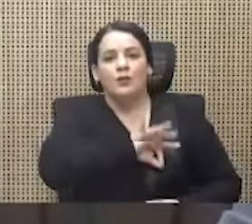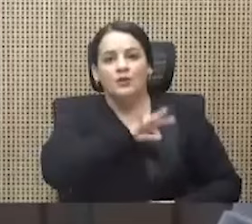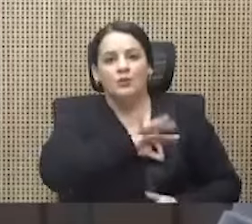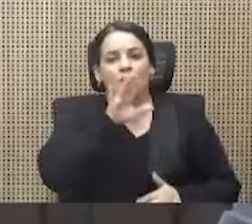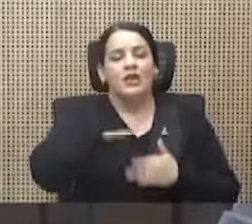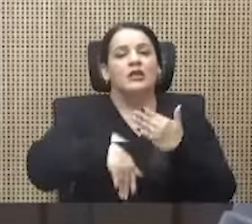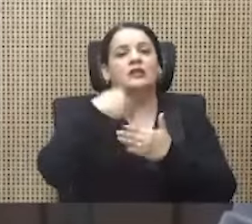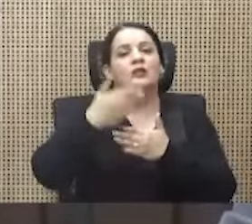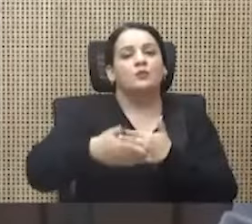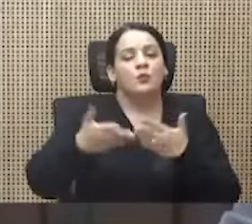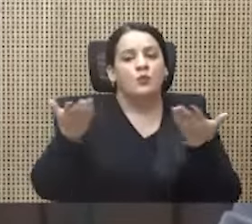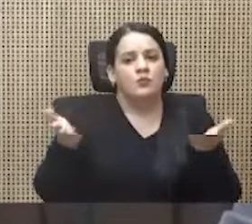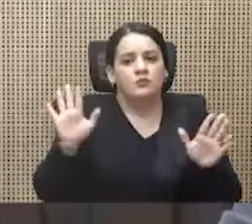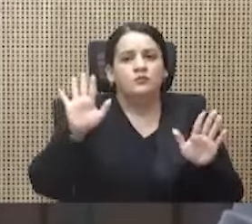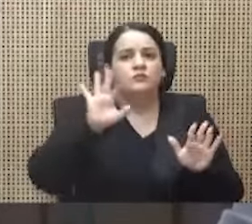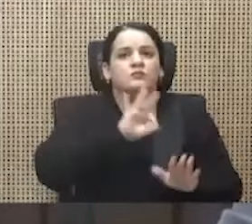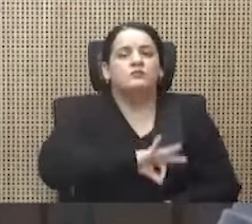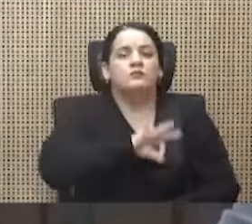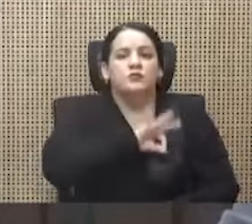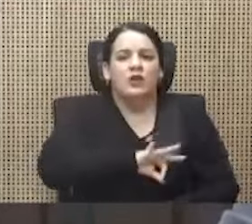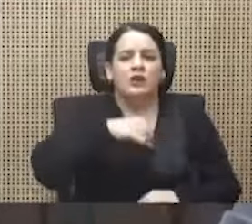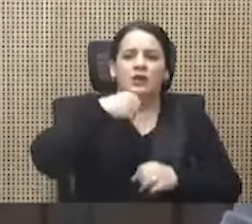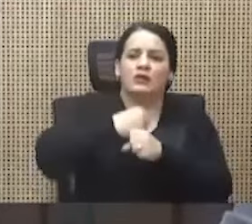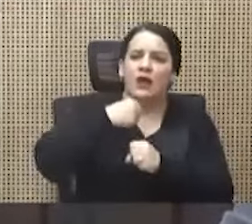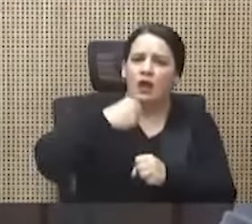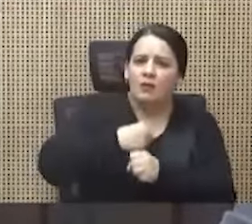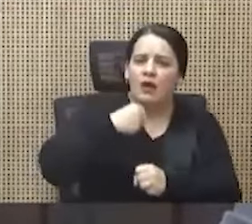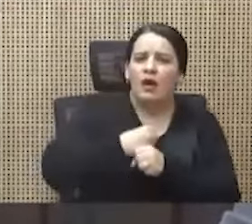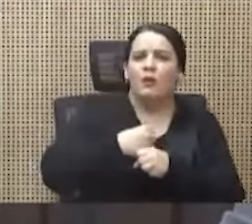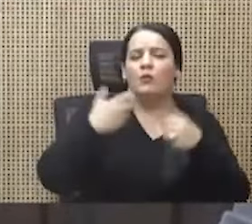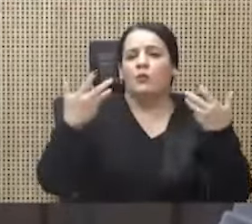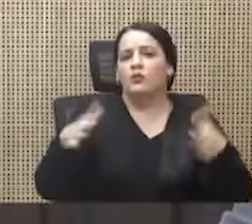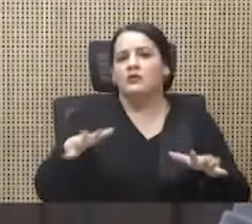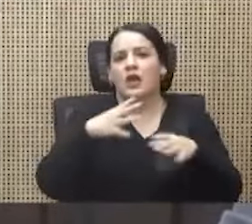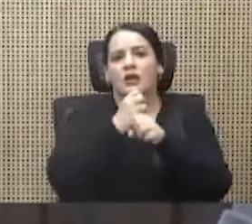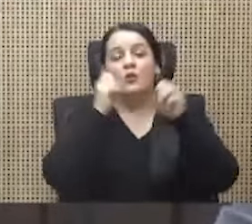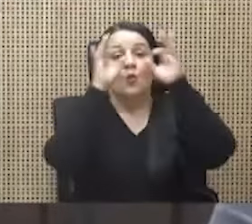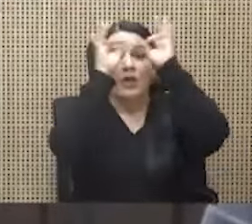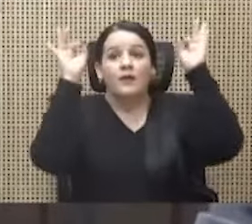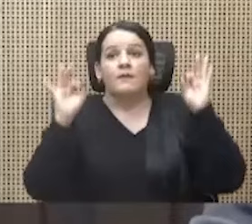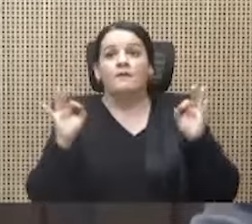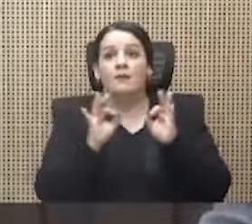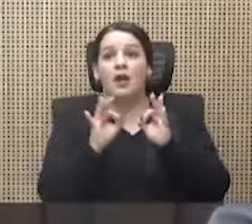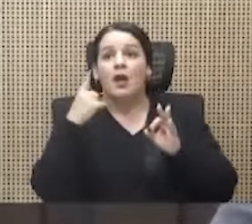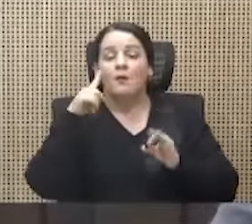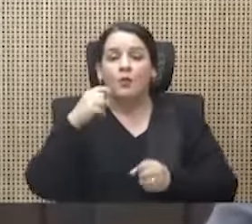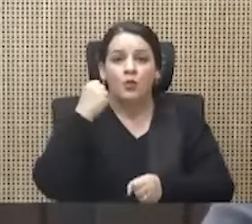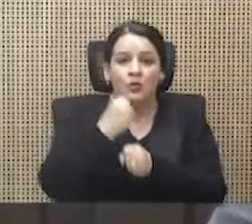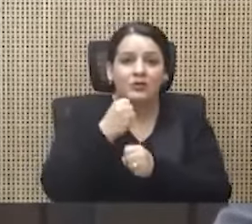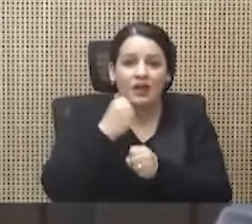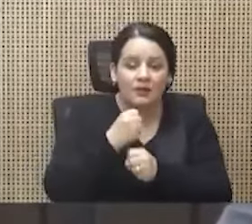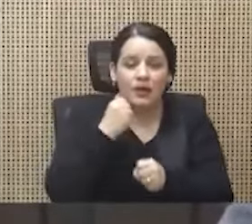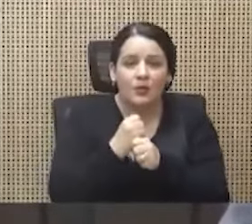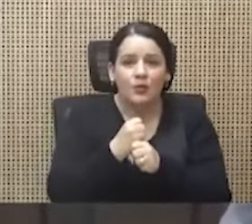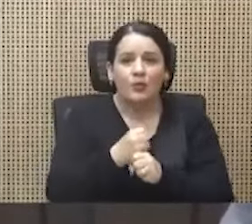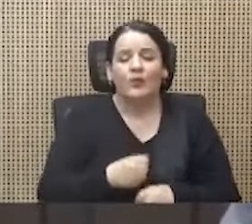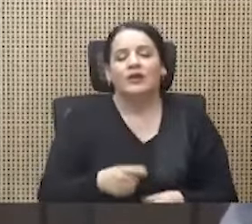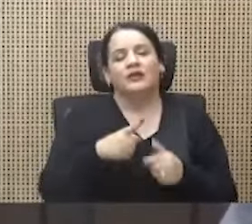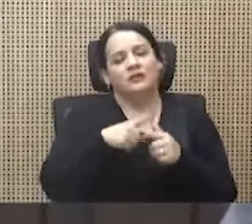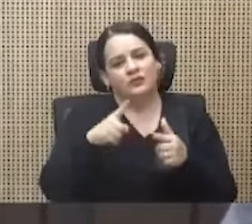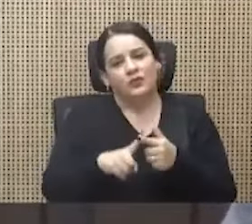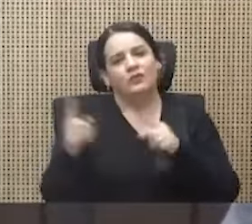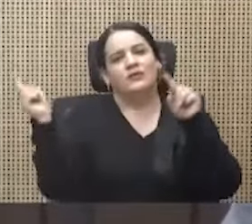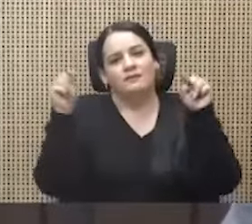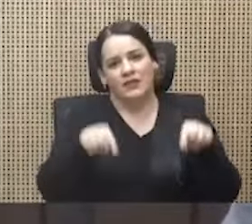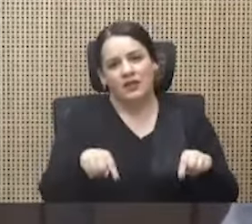después de que se han beneficiado de trabajos y han generado toda una imagen a raíz de esos trabajos, entonces vienen